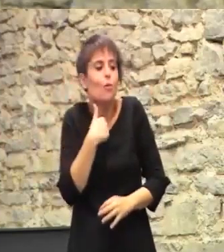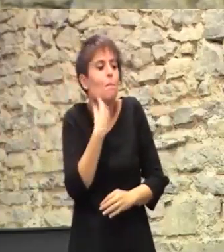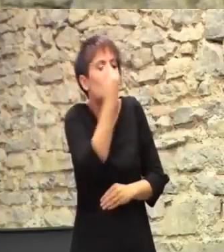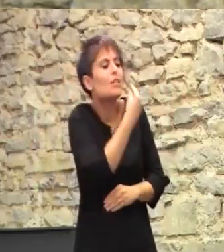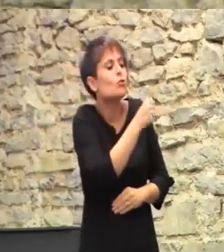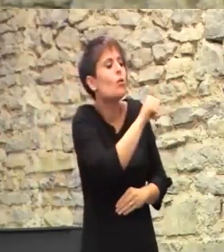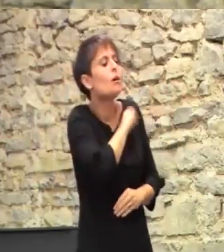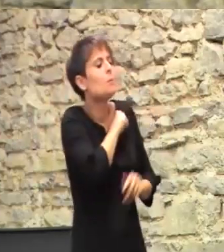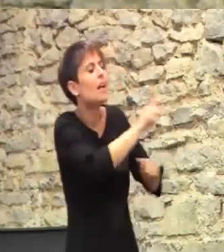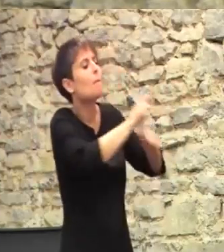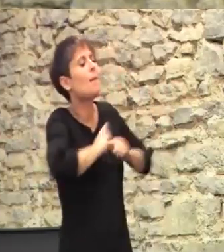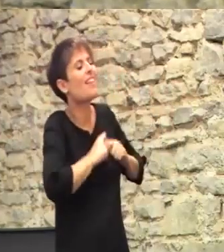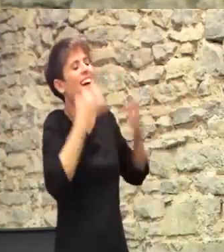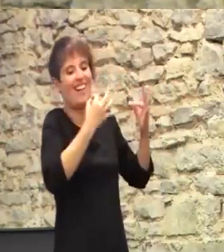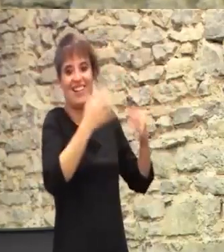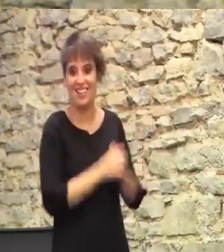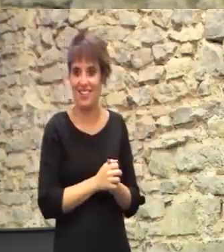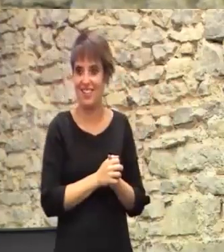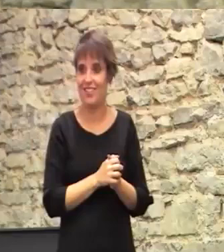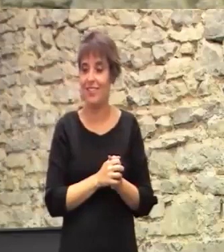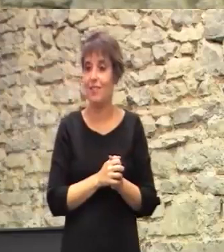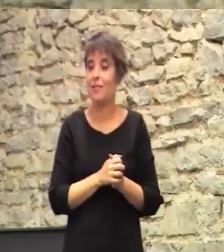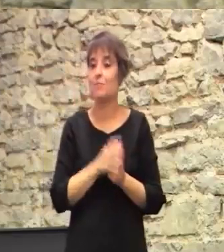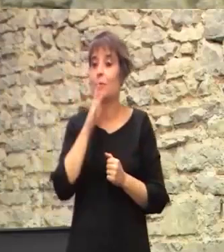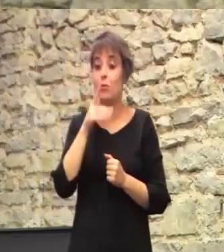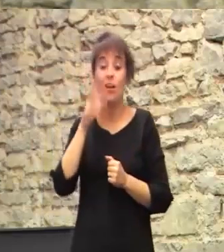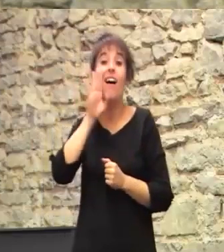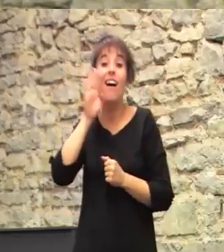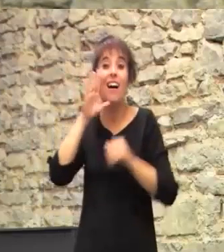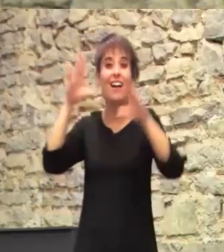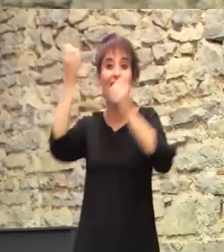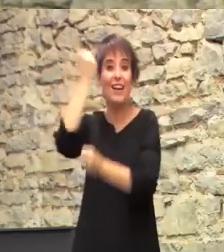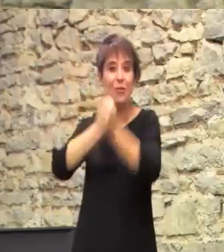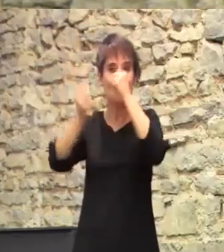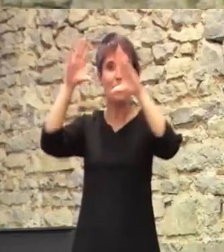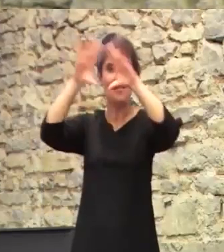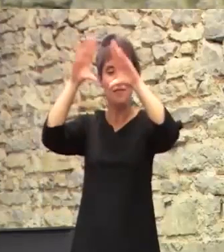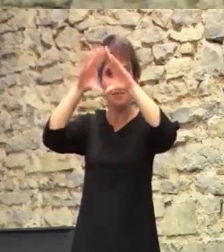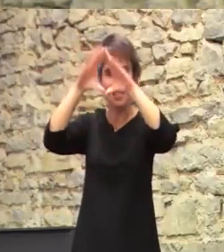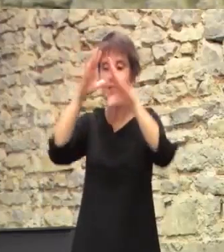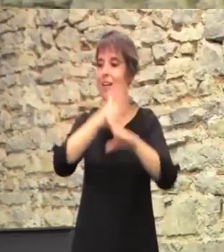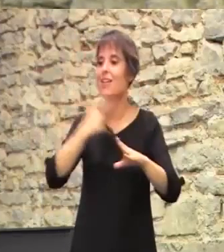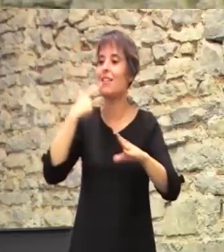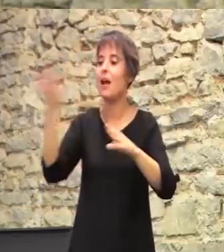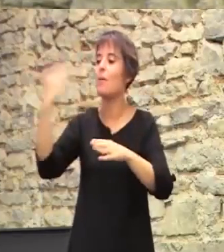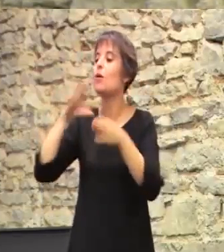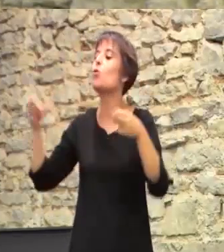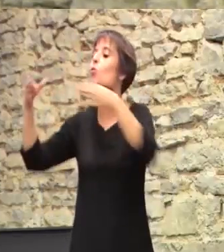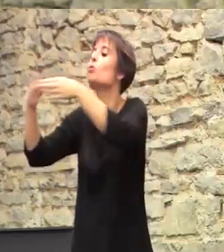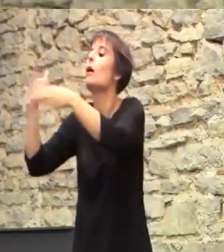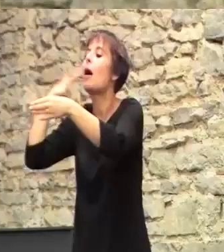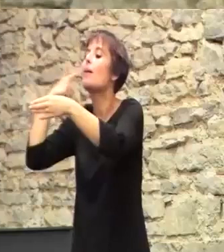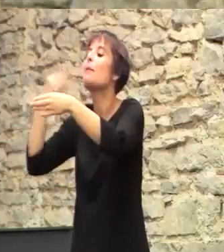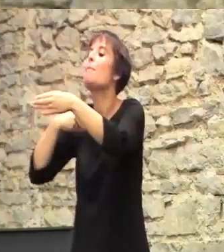que porque digo que la propuesta de la economía feminista esto de juntemos no saber qué vida nos